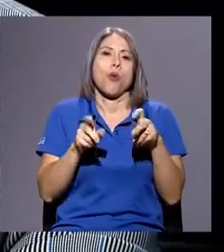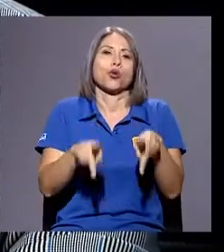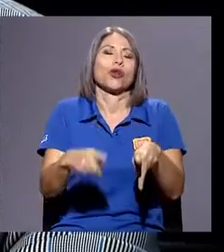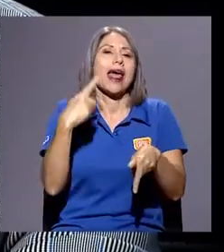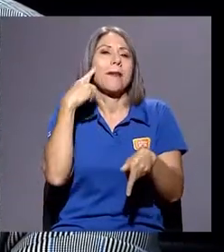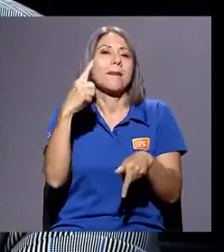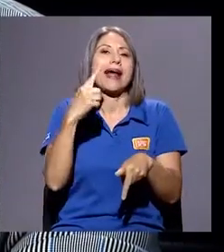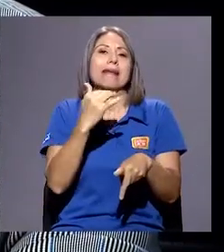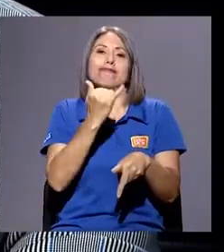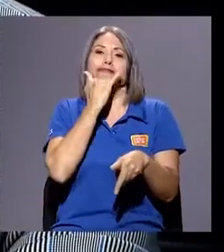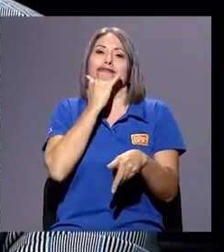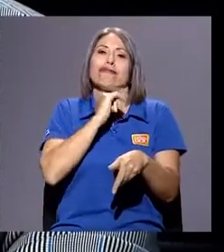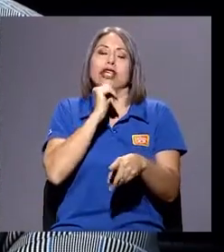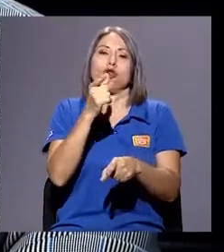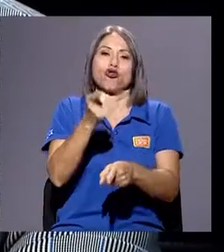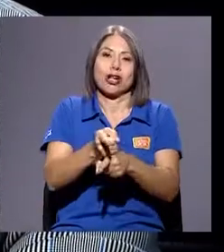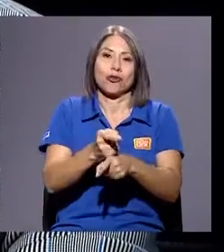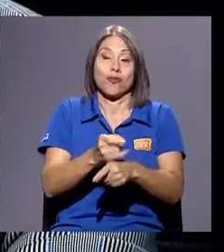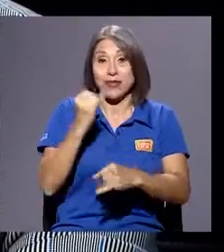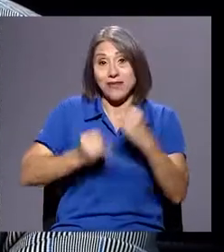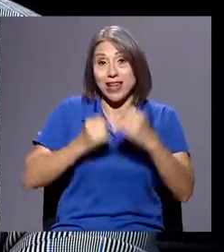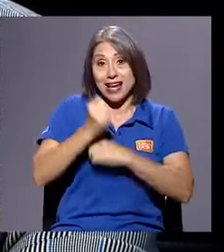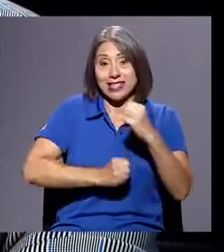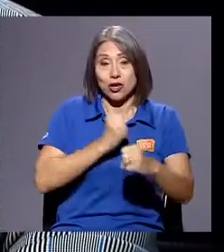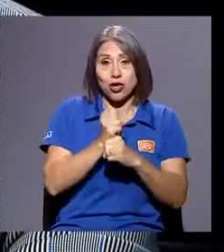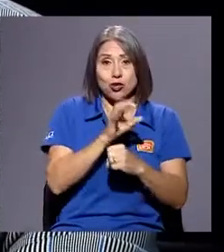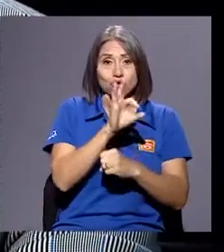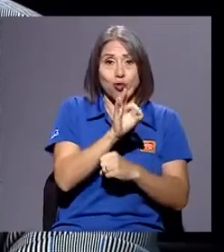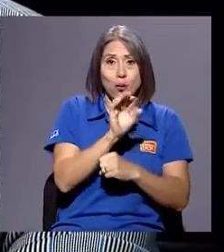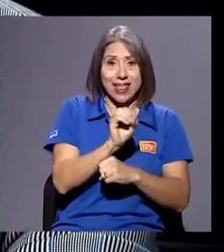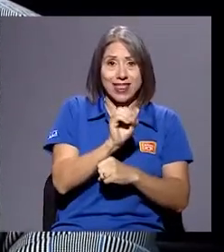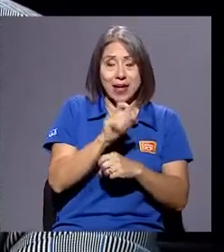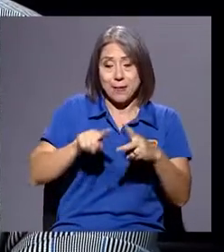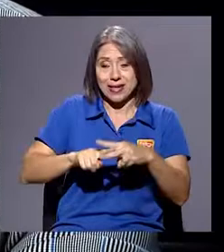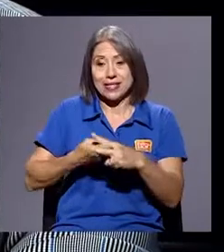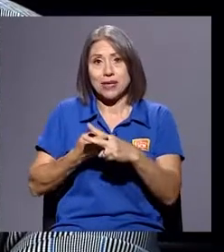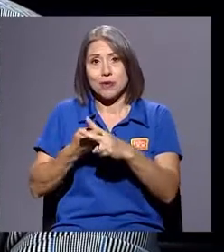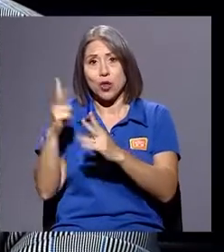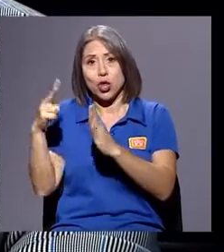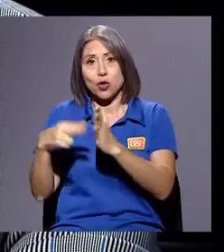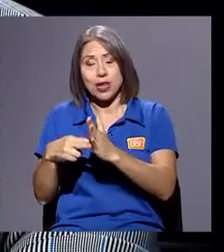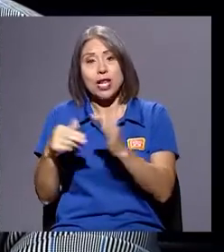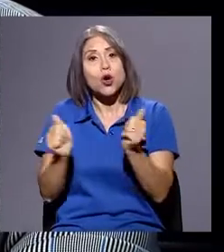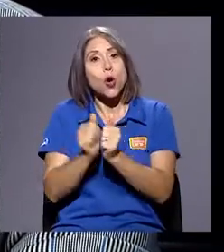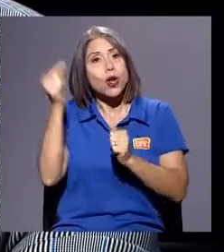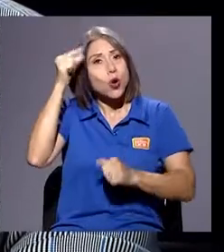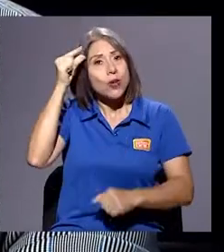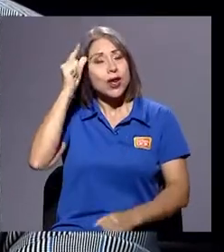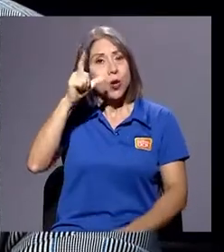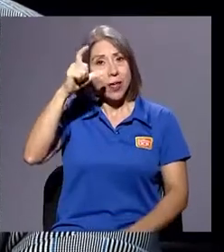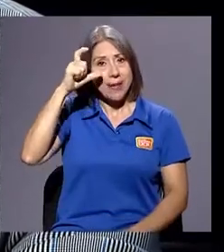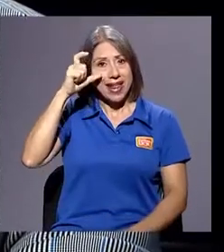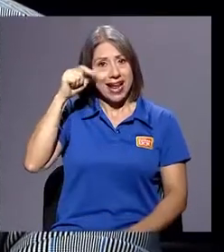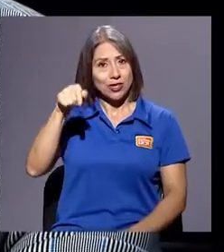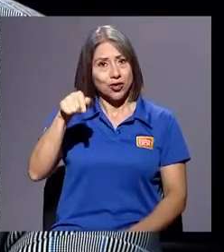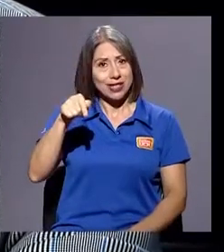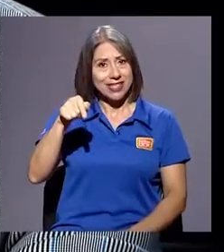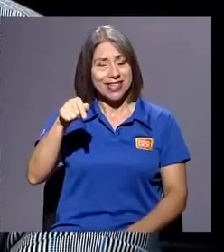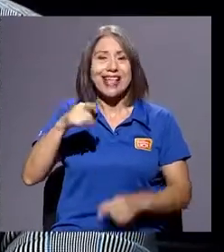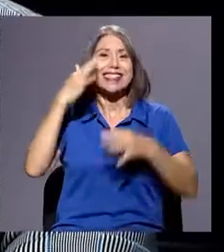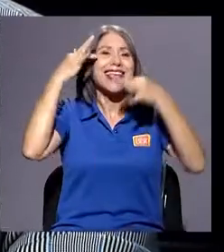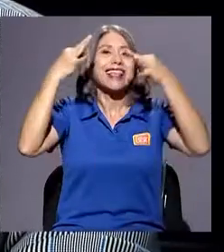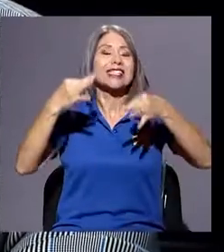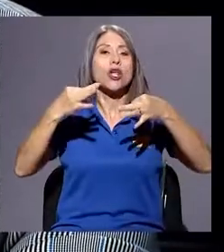años finales de los 90, principios del 2000, bajo el gobierno de don Miguel Ángel Rodríguez, se decidió derogar la